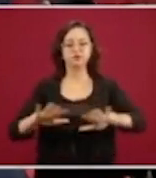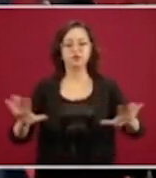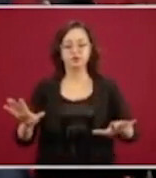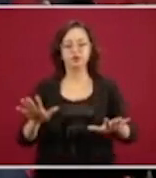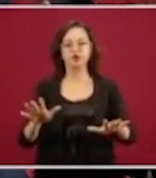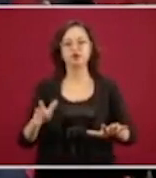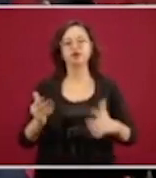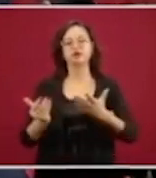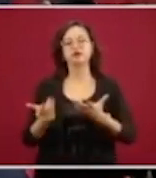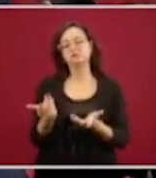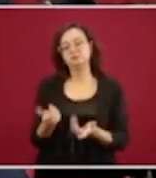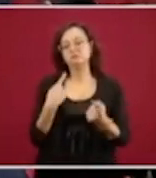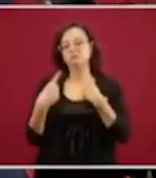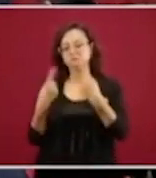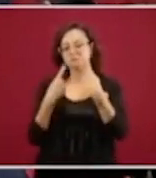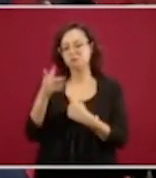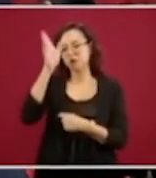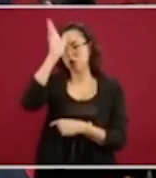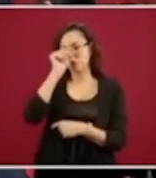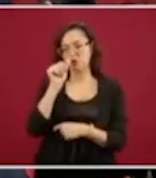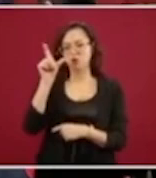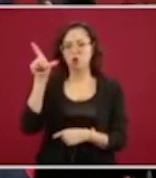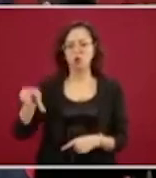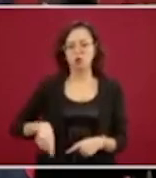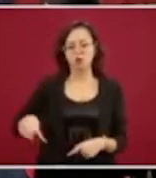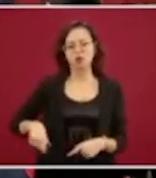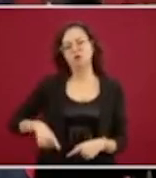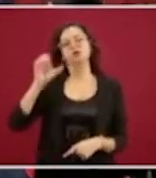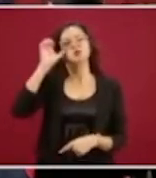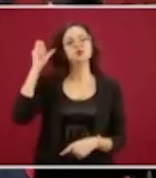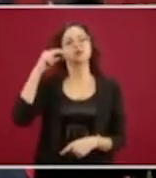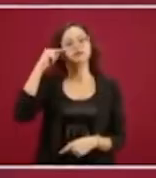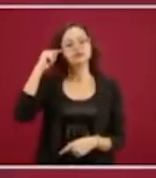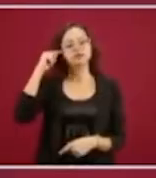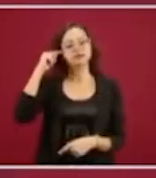acuerdo que tenemos con el gobierno de China